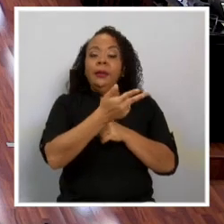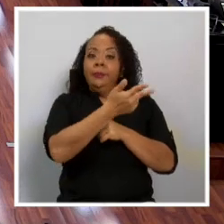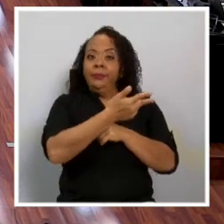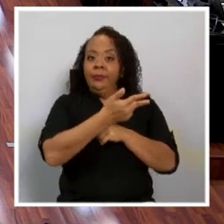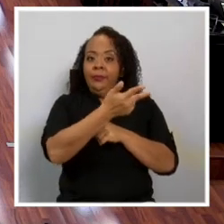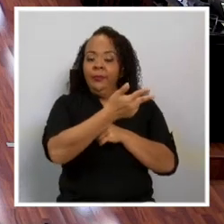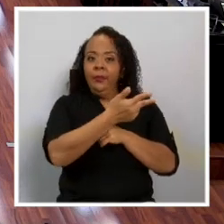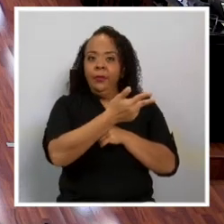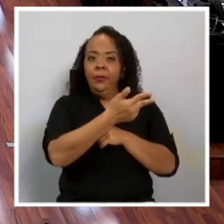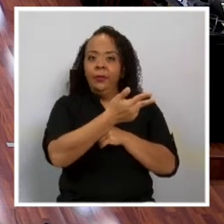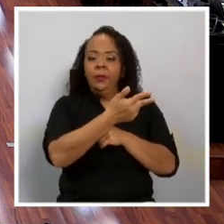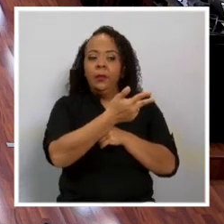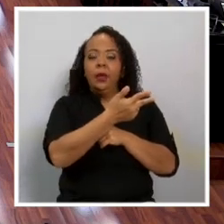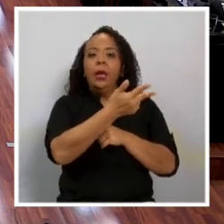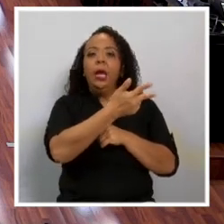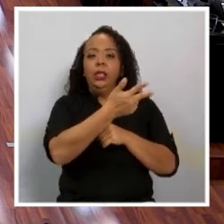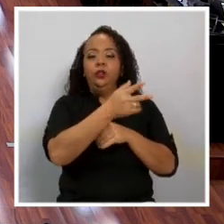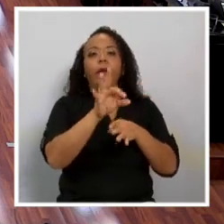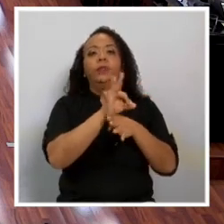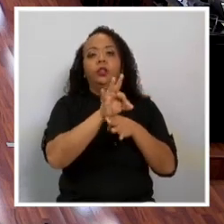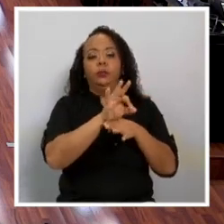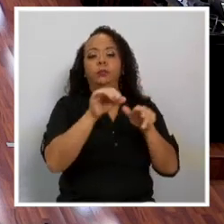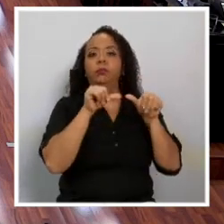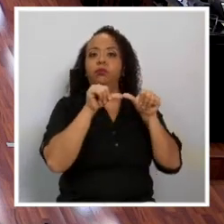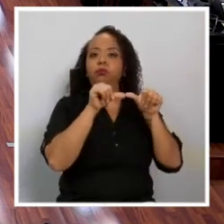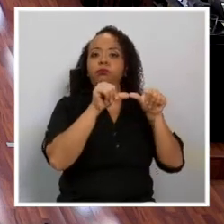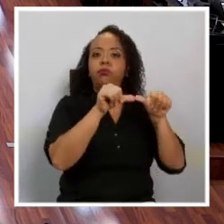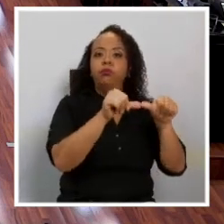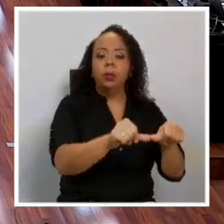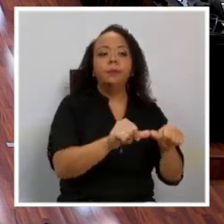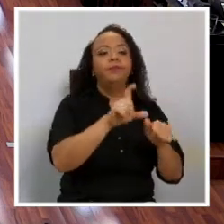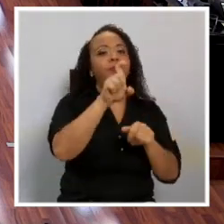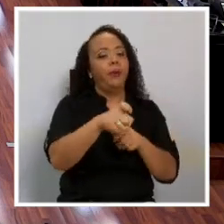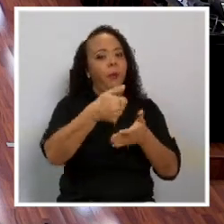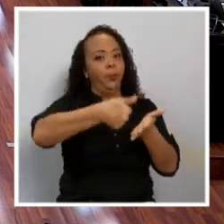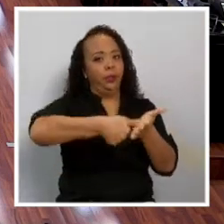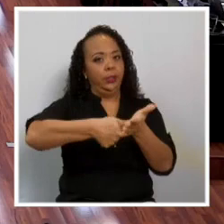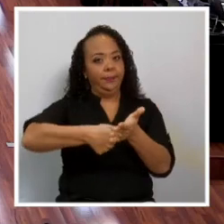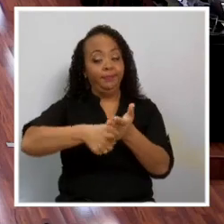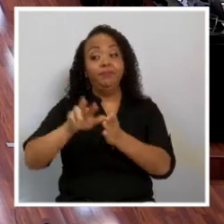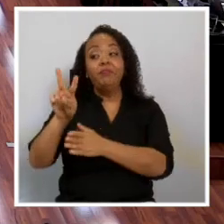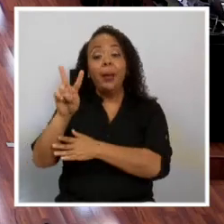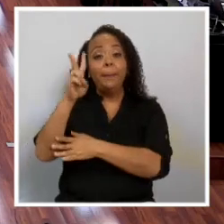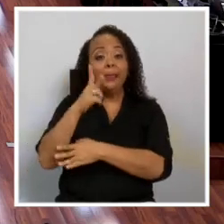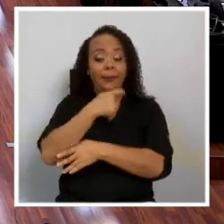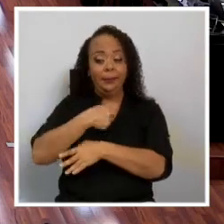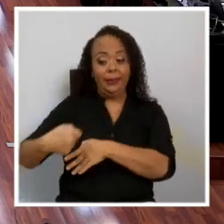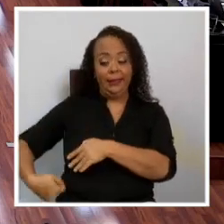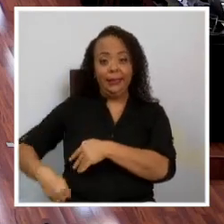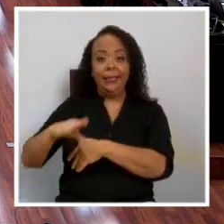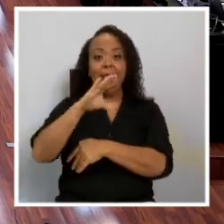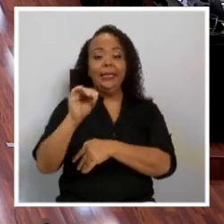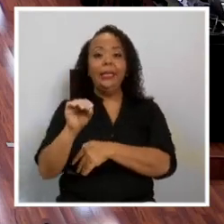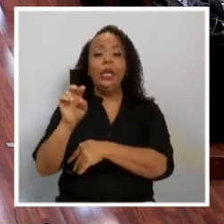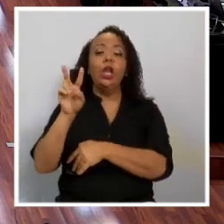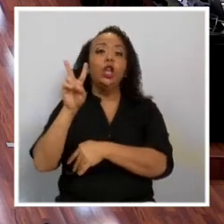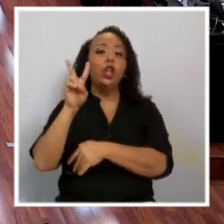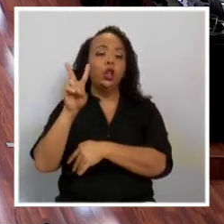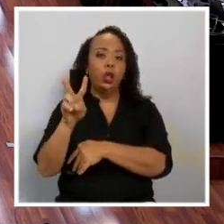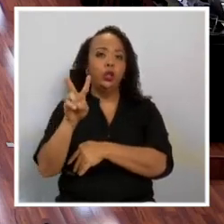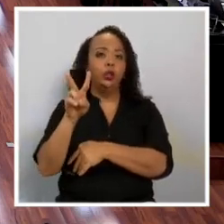los que están en funciones permanentemente y son los que tienen que votar. La vicepresidenta y los 2